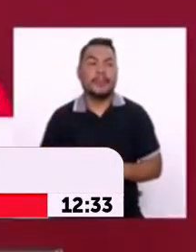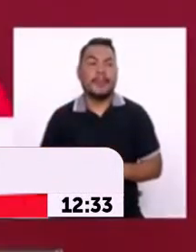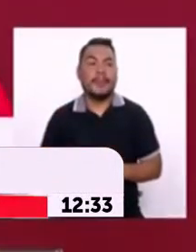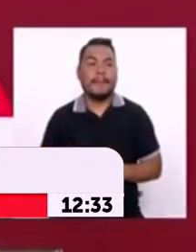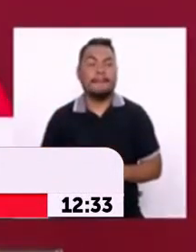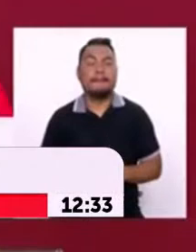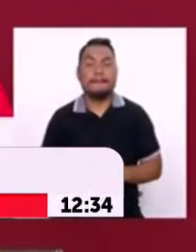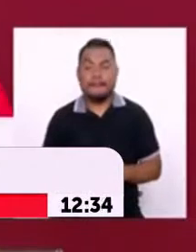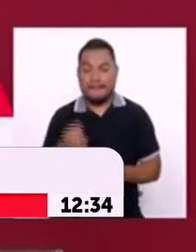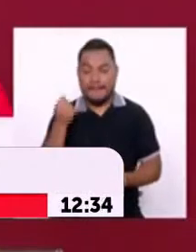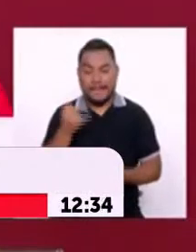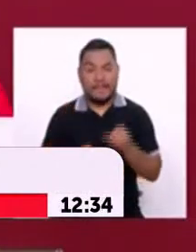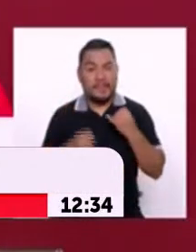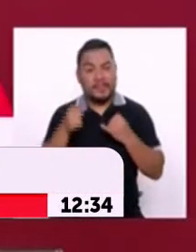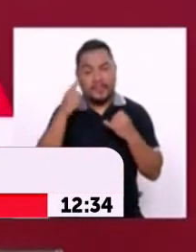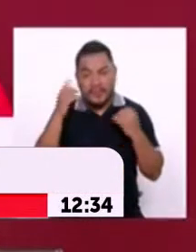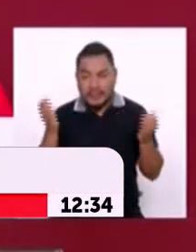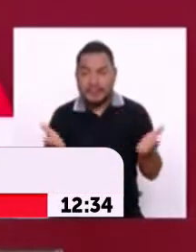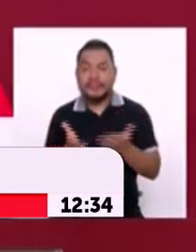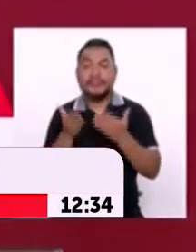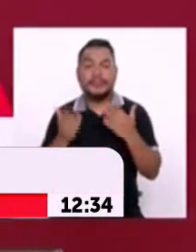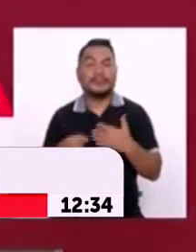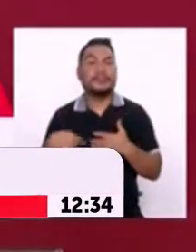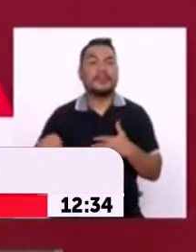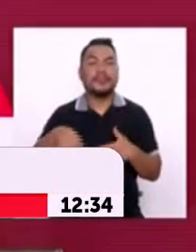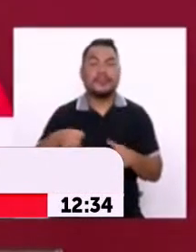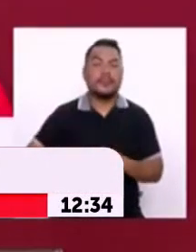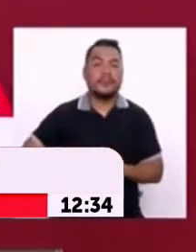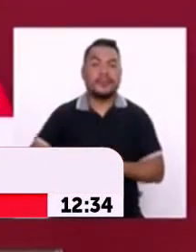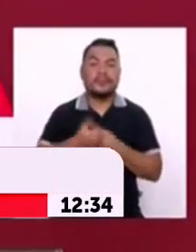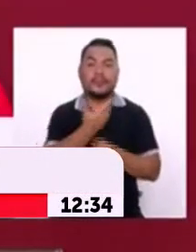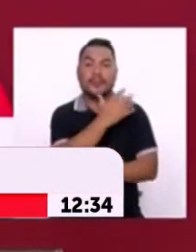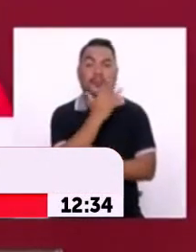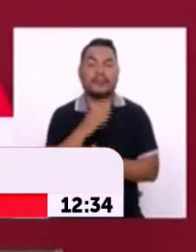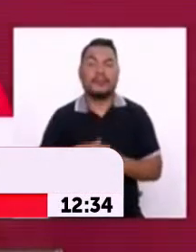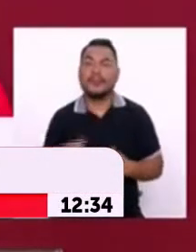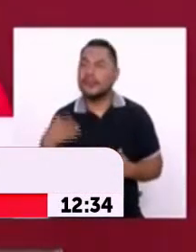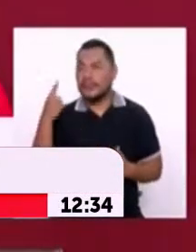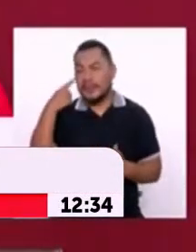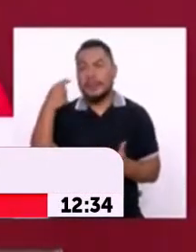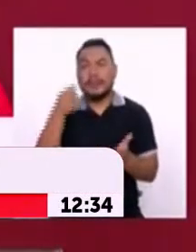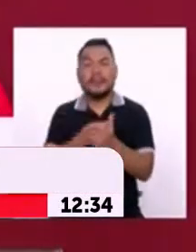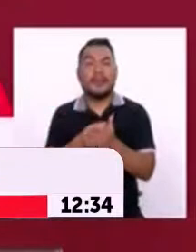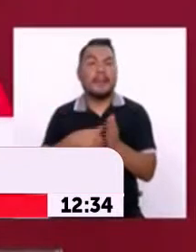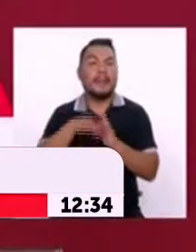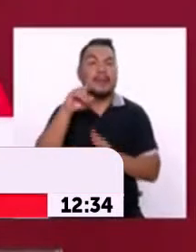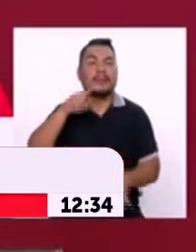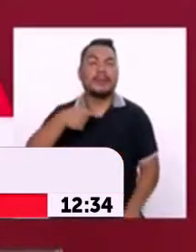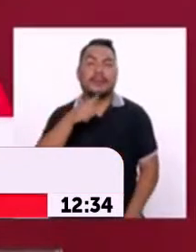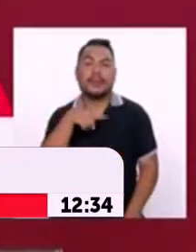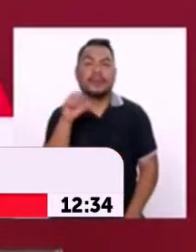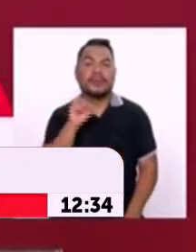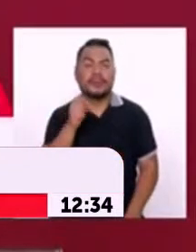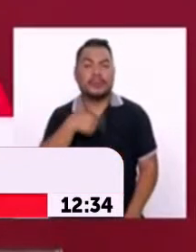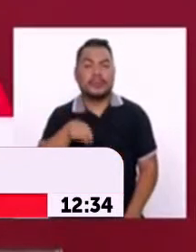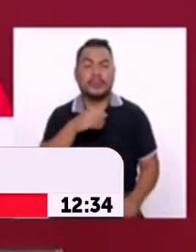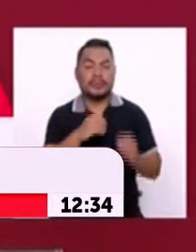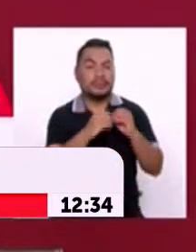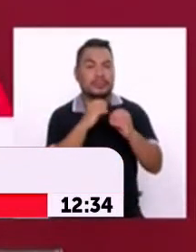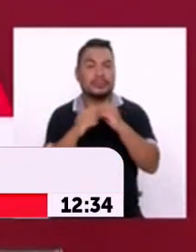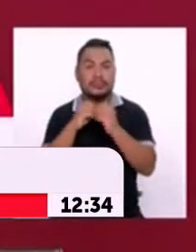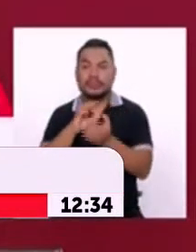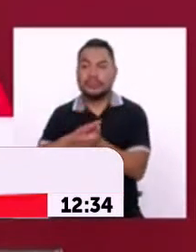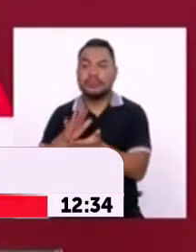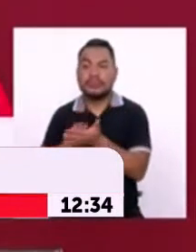soles. A fin de promover la agricultura, hemos asignado más de 1.000 millones de soles para el mantenimiento